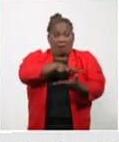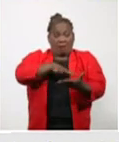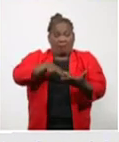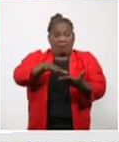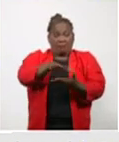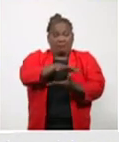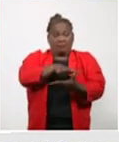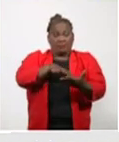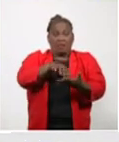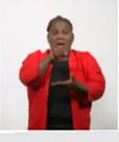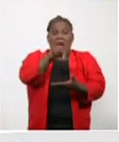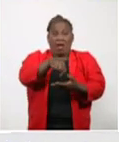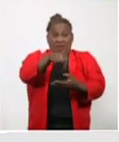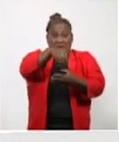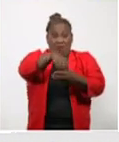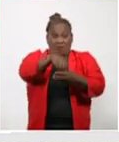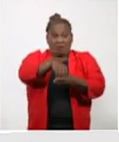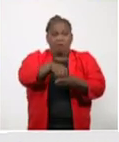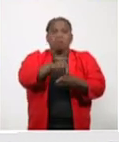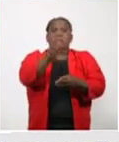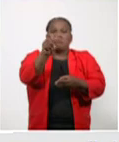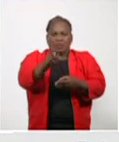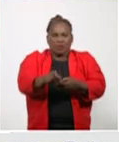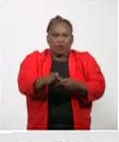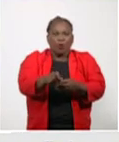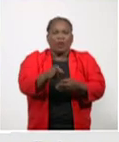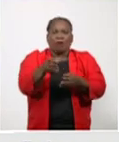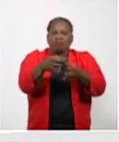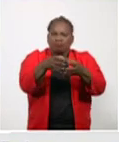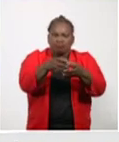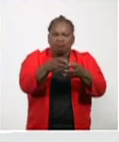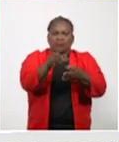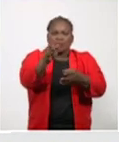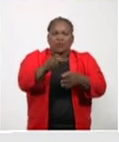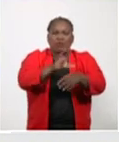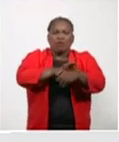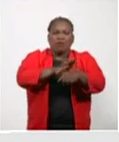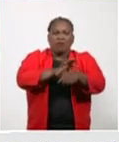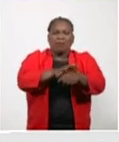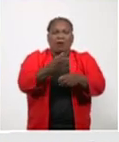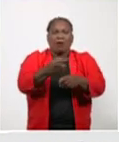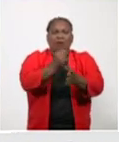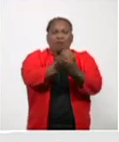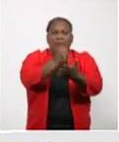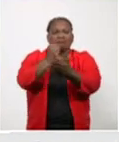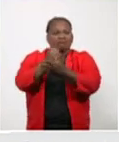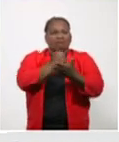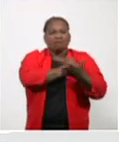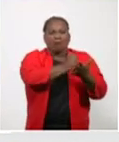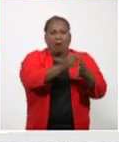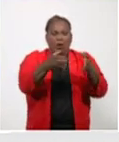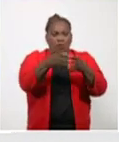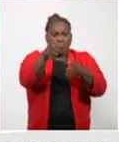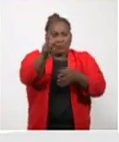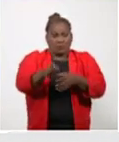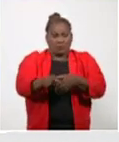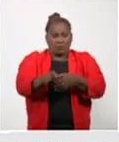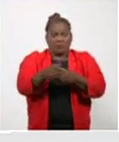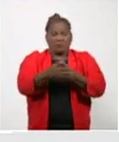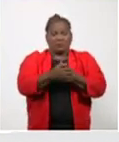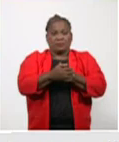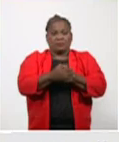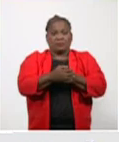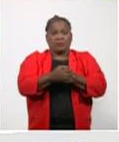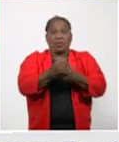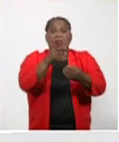se han detectado un número de casos confirmados, elementos de mucha afectación, de mucho